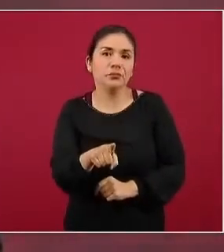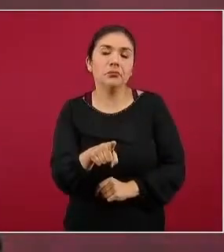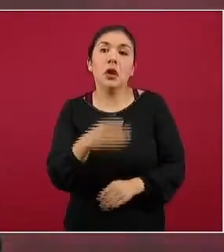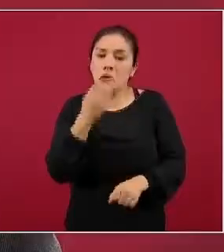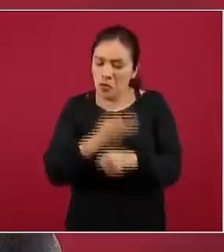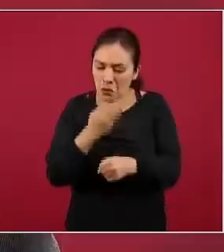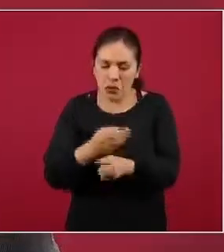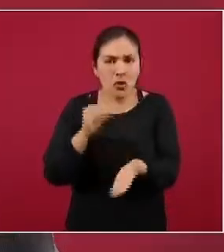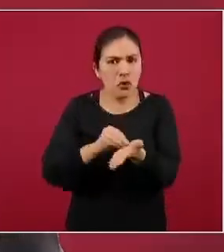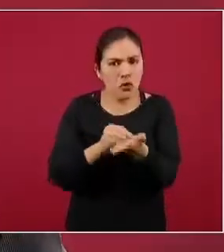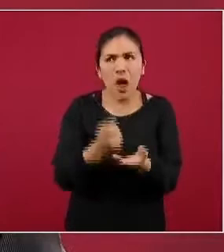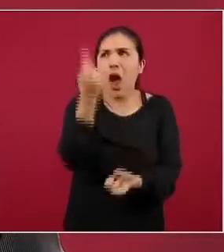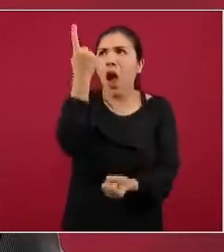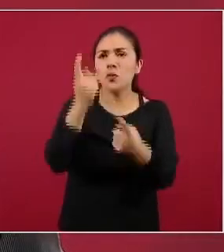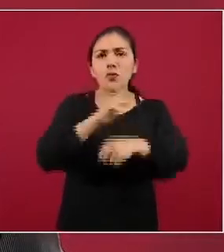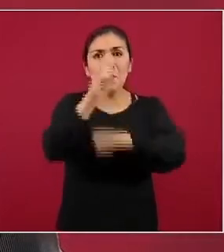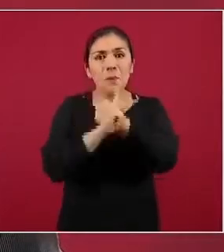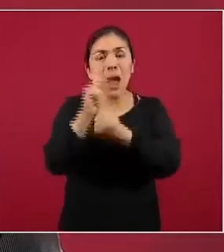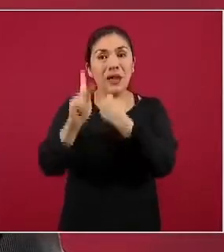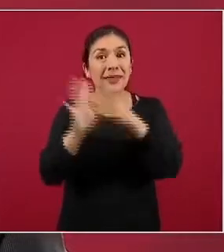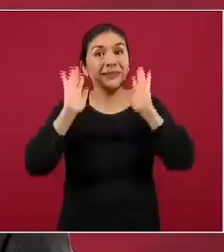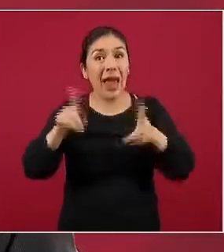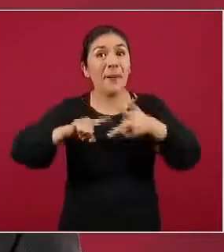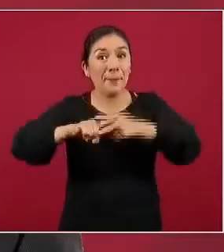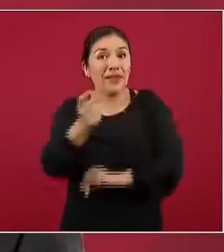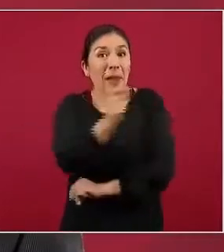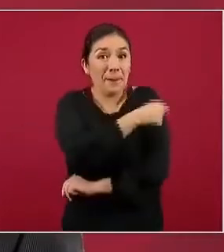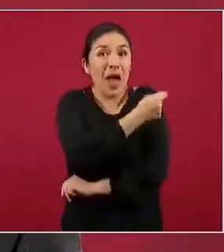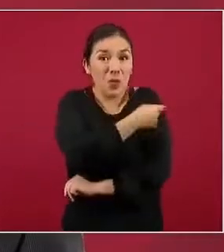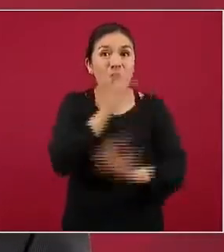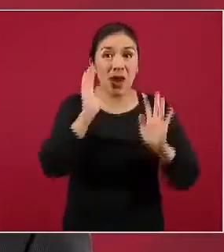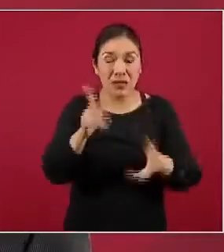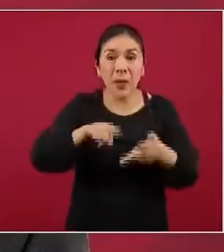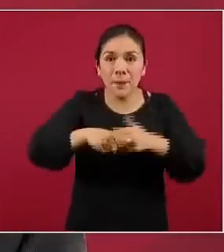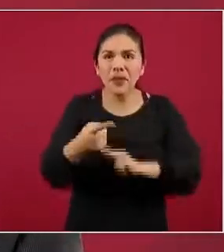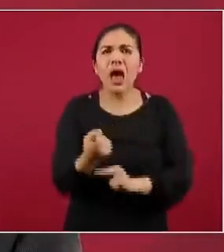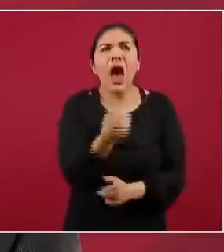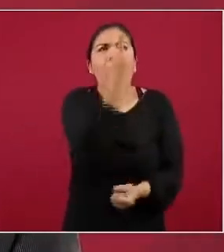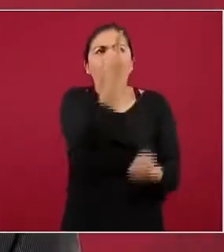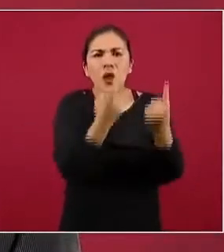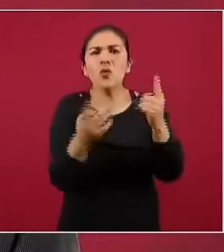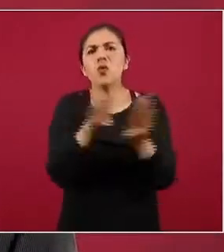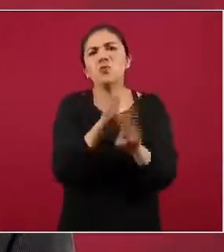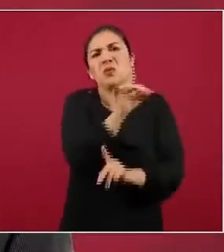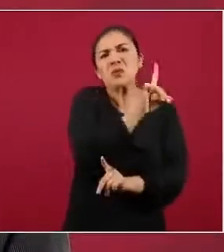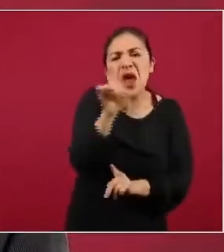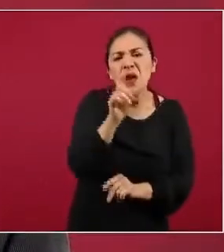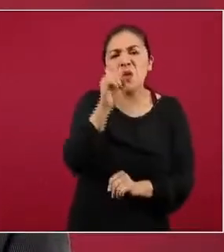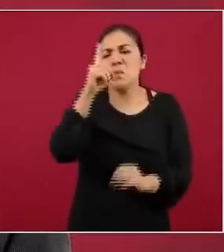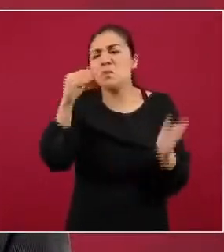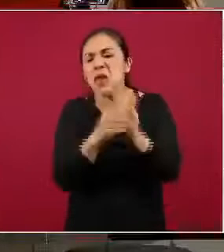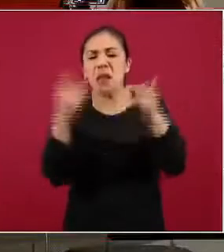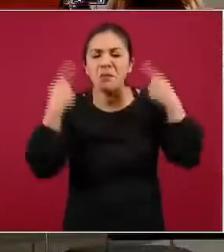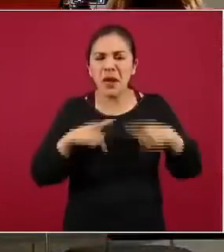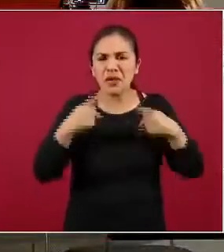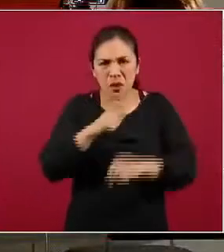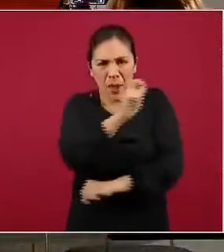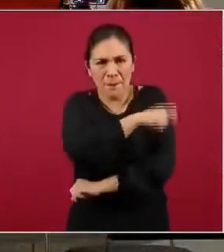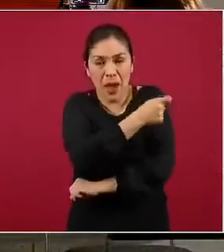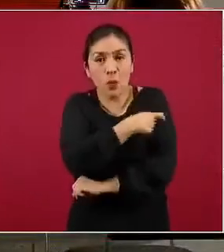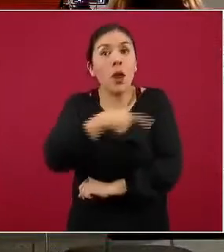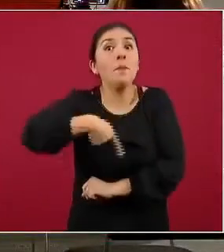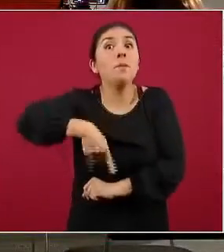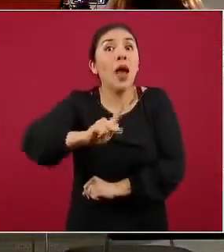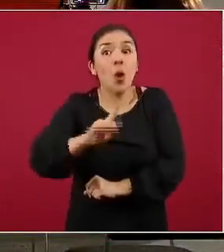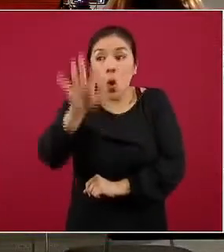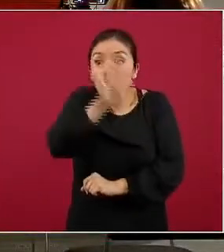ahora, algunos países ya empezaron sus programas de vacunación y aunque ya tienen algunas centenas o millares de personas vacunadas, el